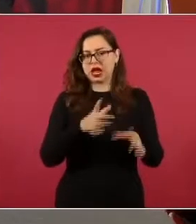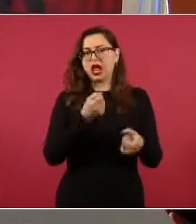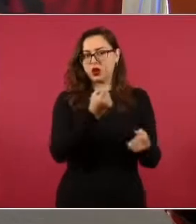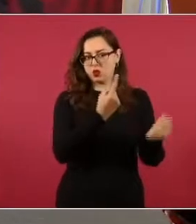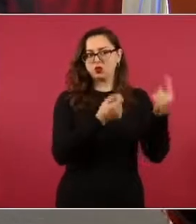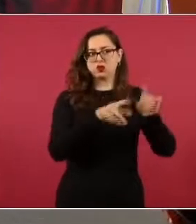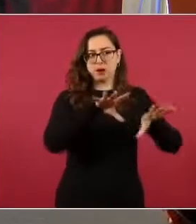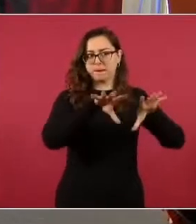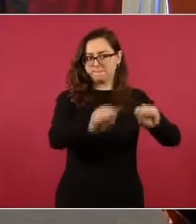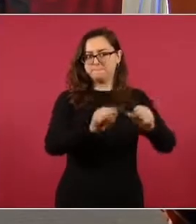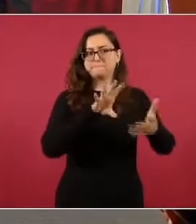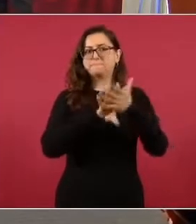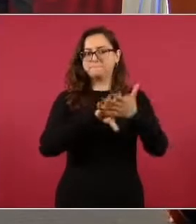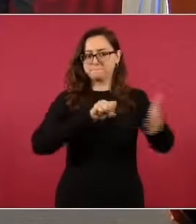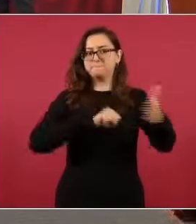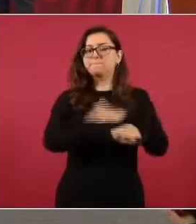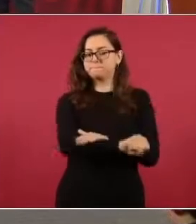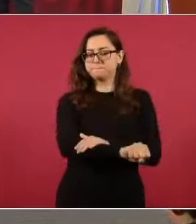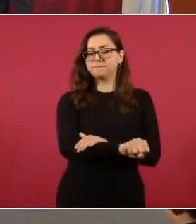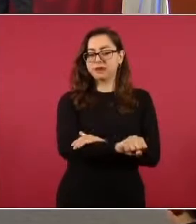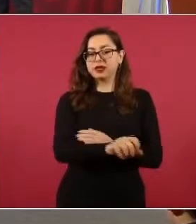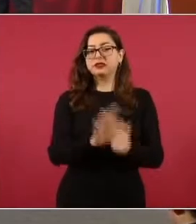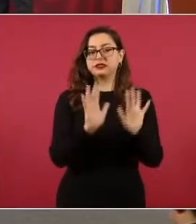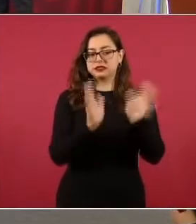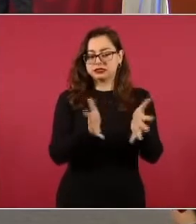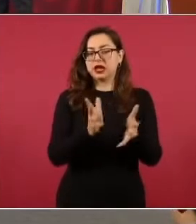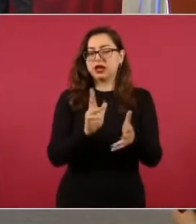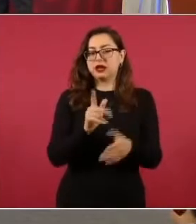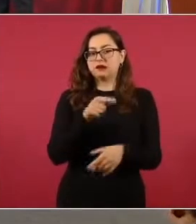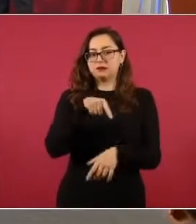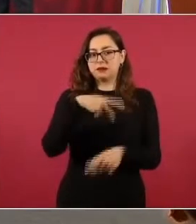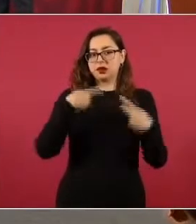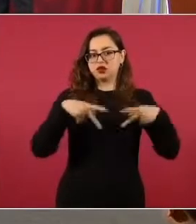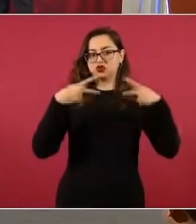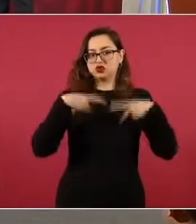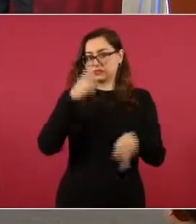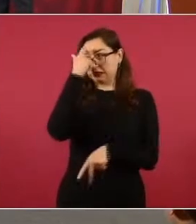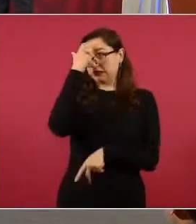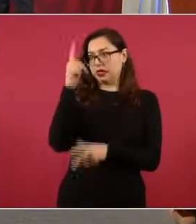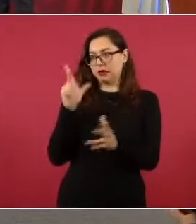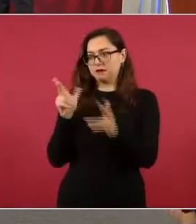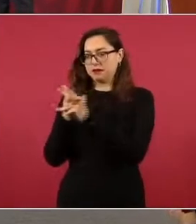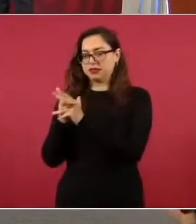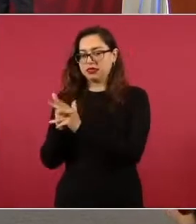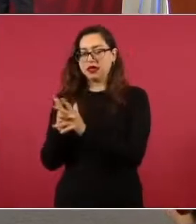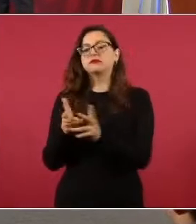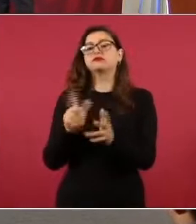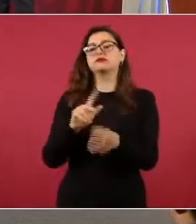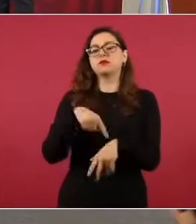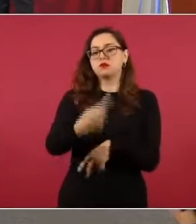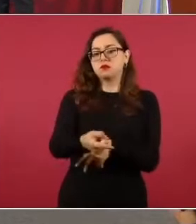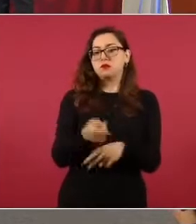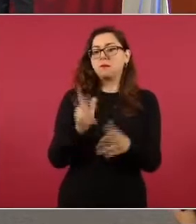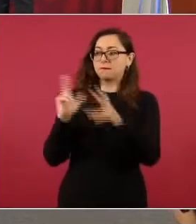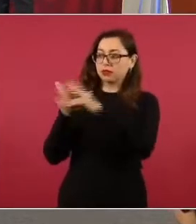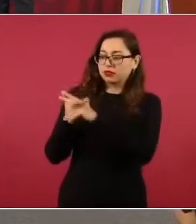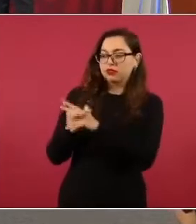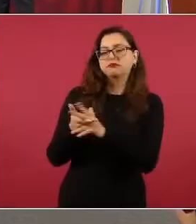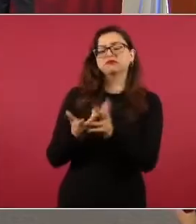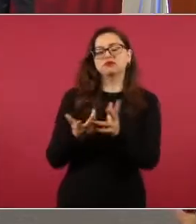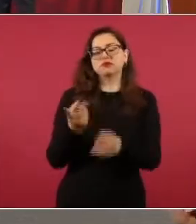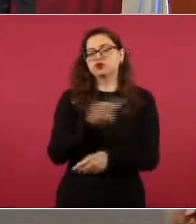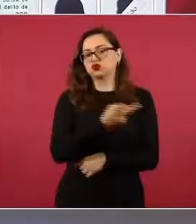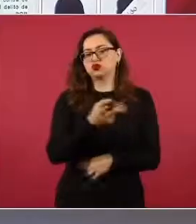que ya está detenido el autor material y vinculado a proceso. Siguiente. En el caso de Blanca